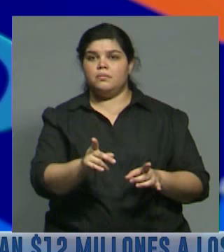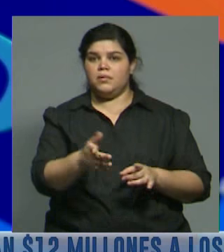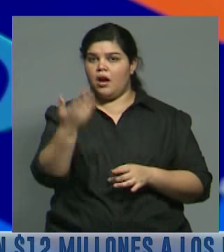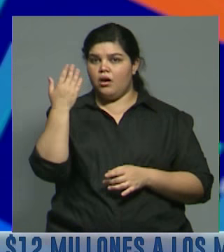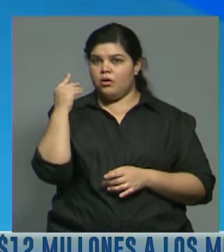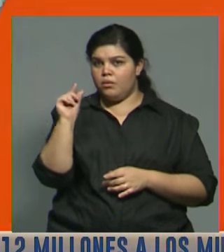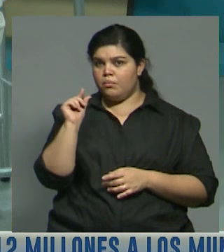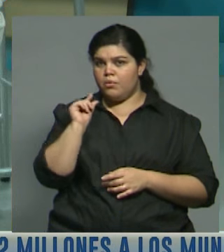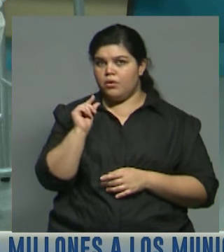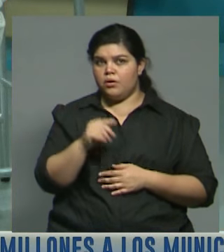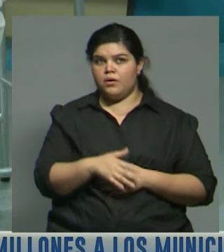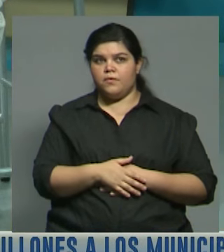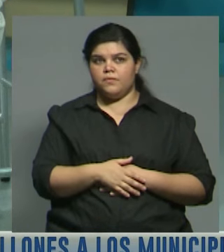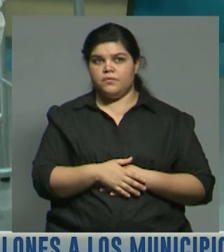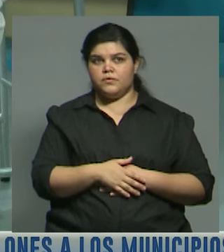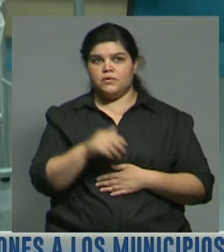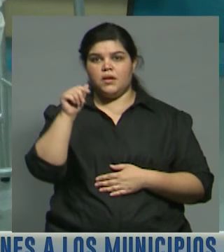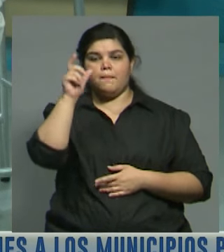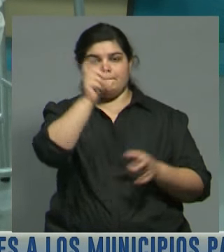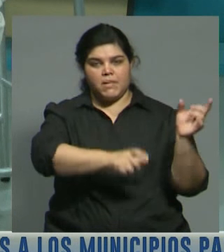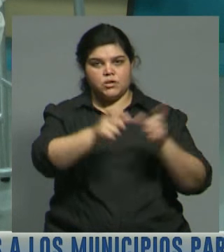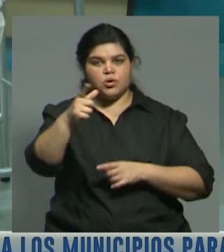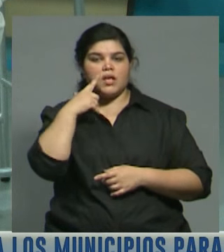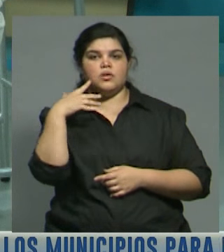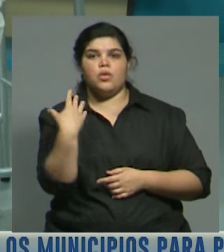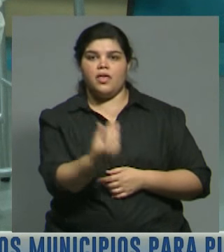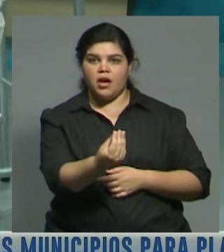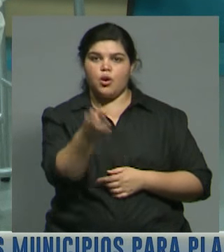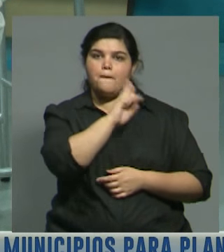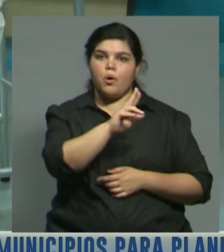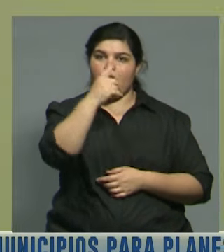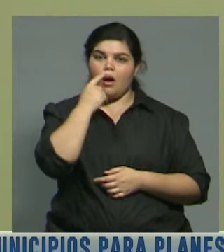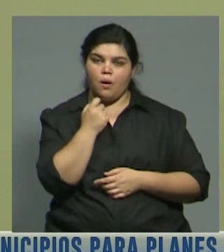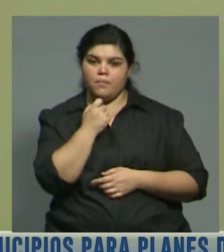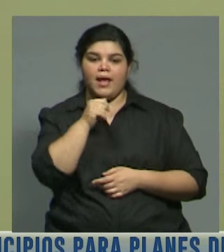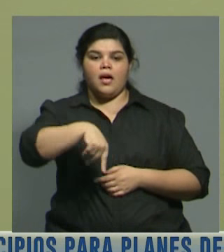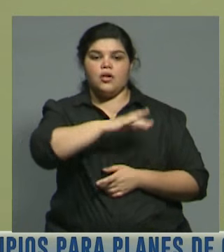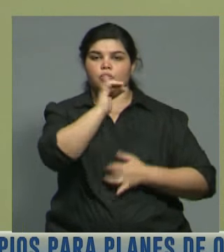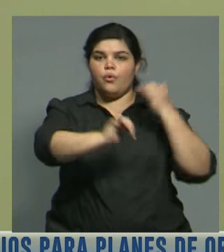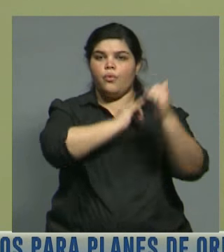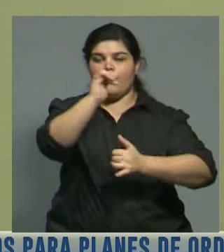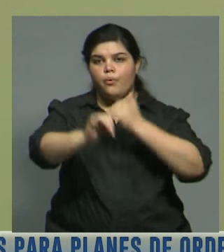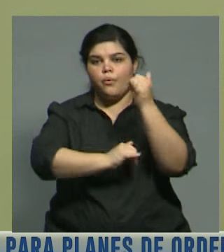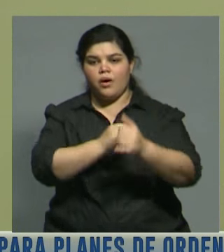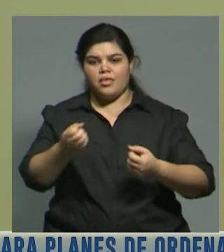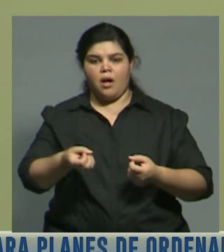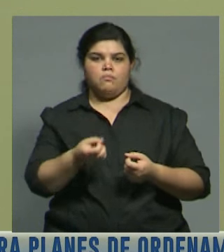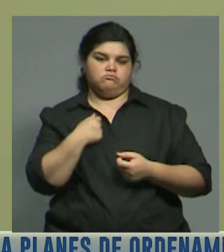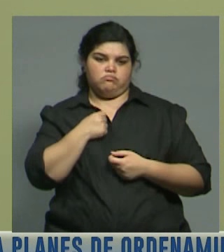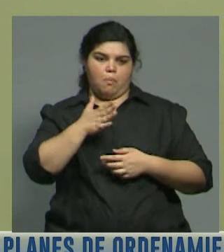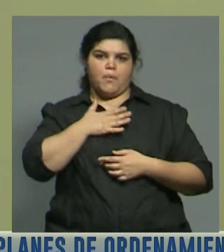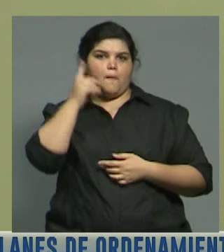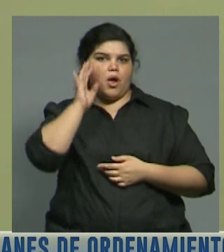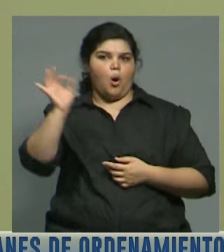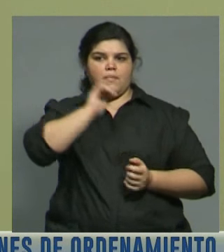estado viendo, que son los cacerolazos, que es la gente, ciudadanos y ciudadanas, que salen a expresarse justamente. Y bueno, también había habido, así